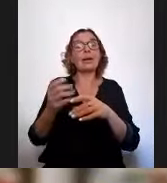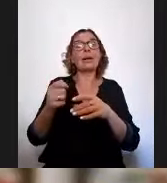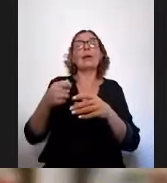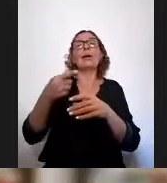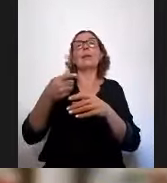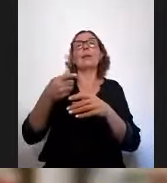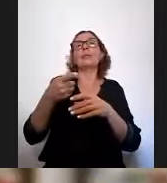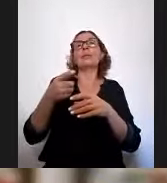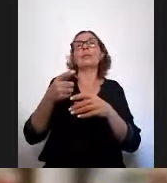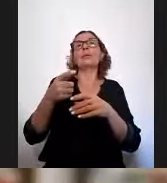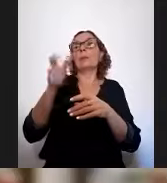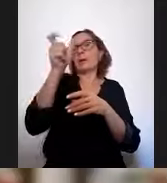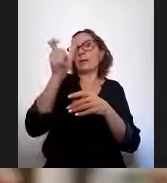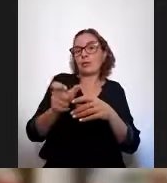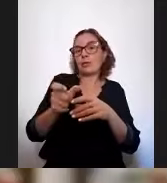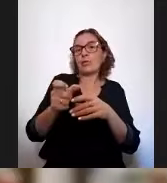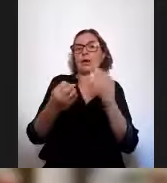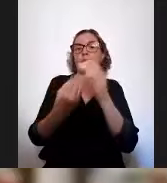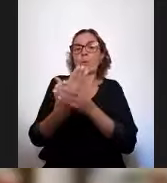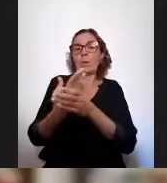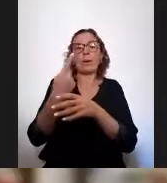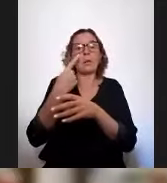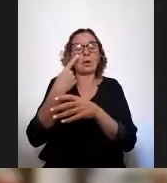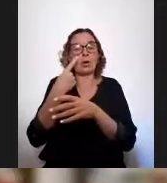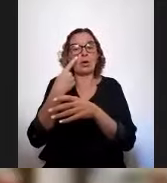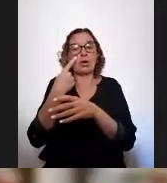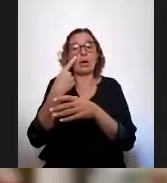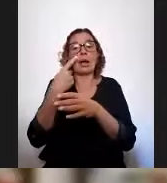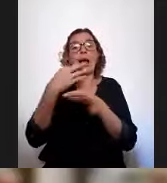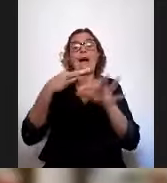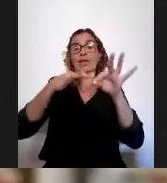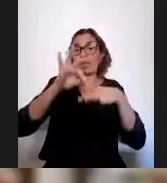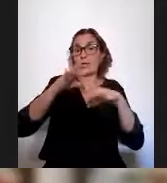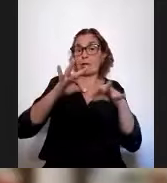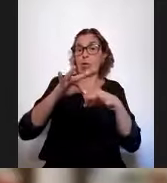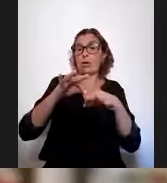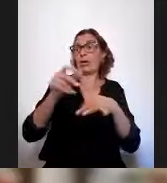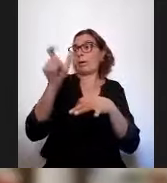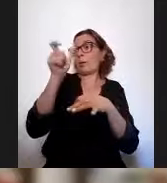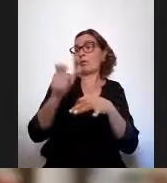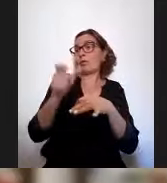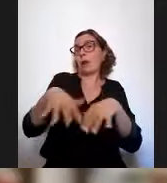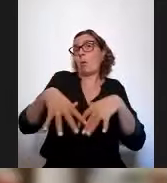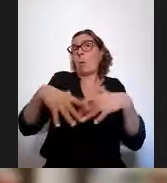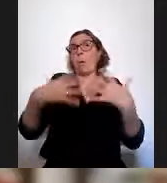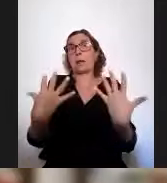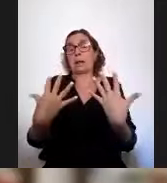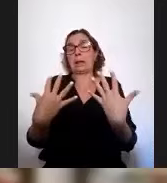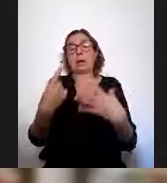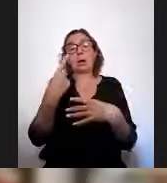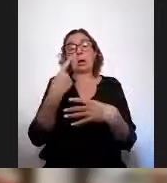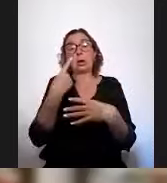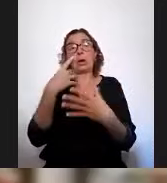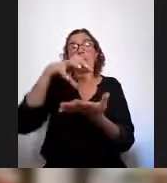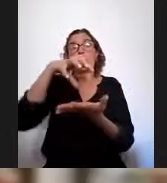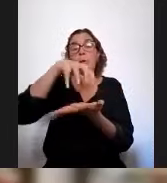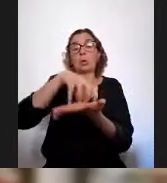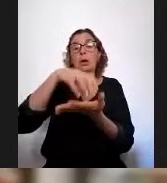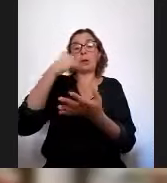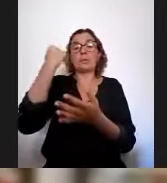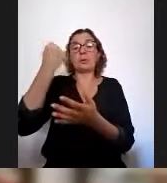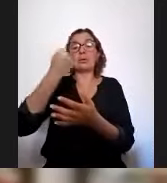potenciales clientes, a proveedores, a usuarios, ¿sí? Es un lugar importante para tener